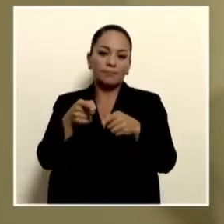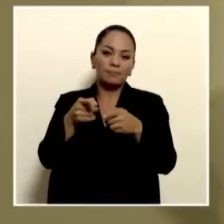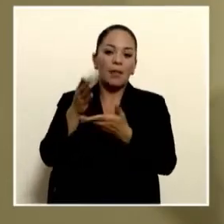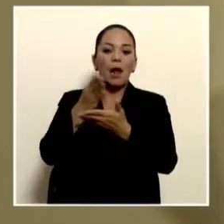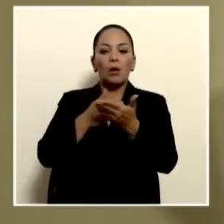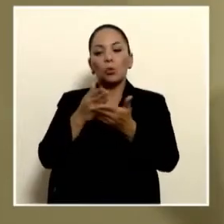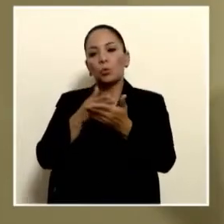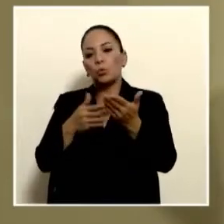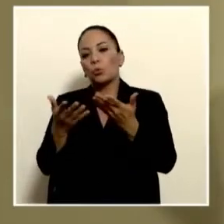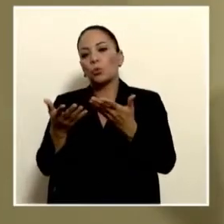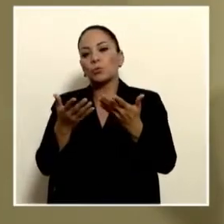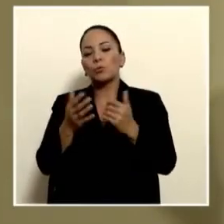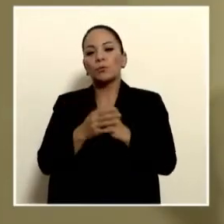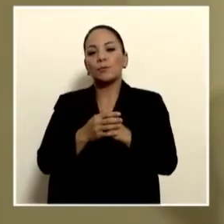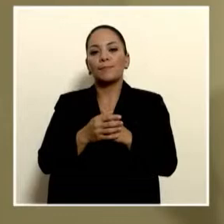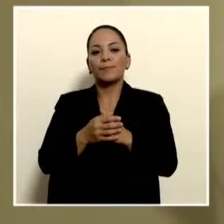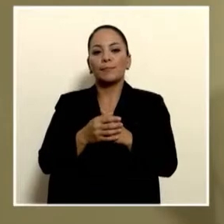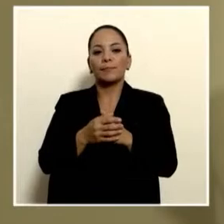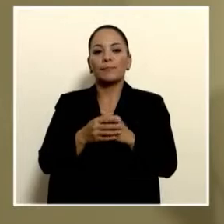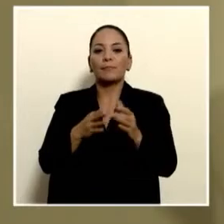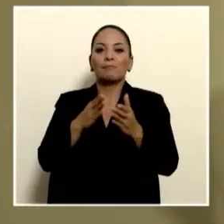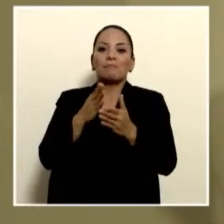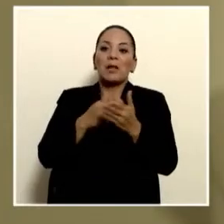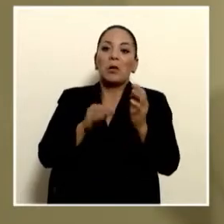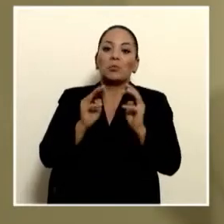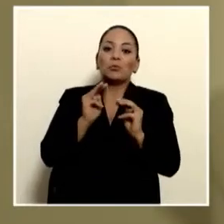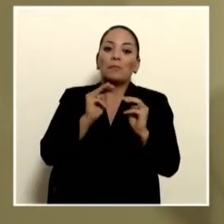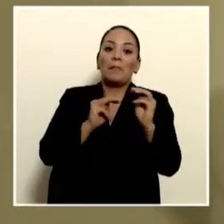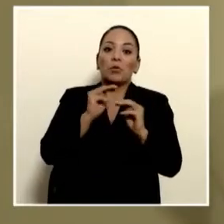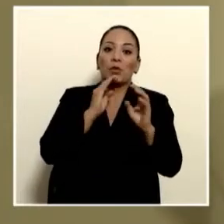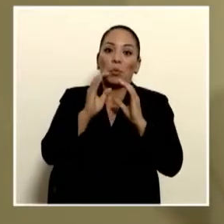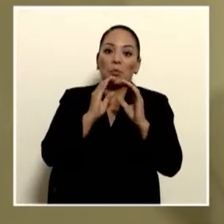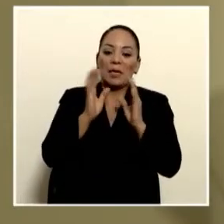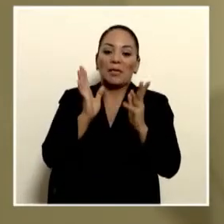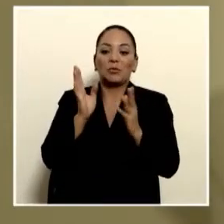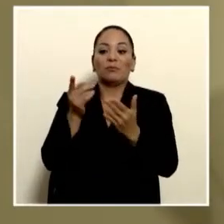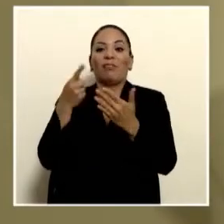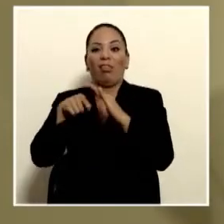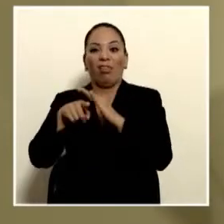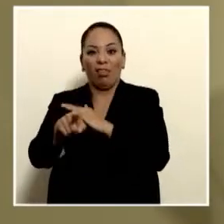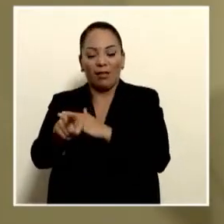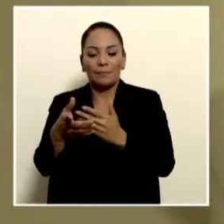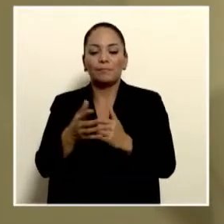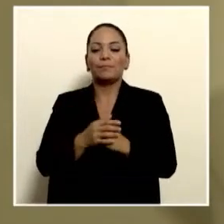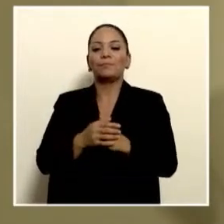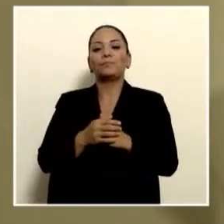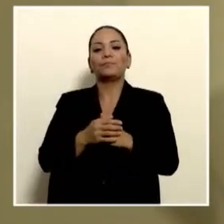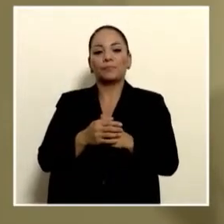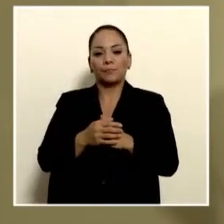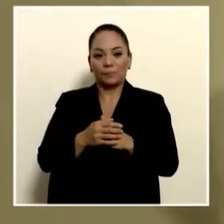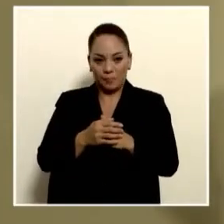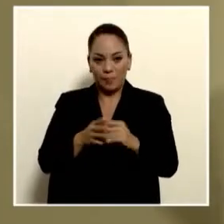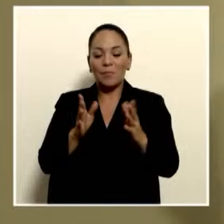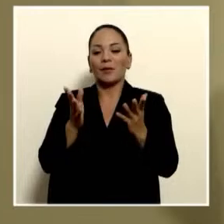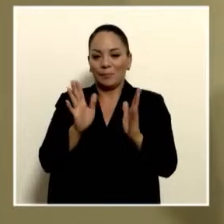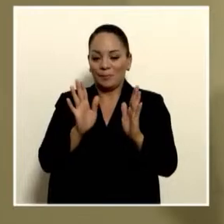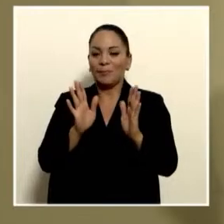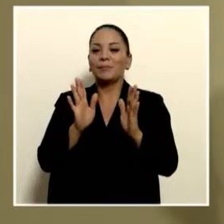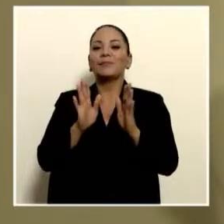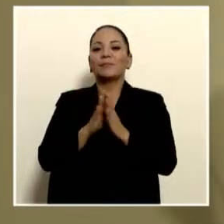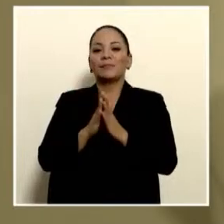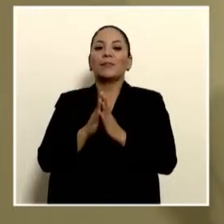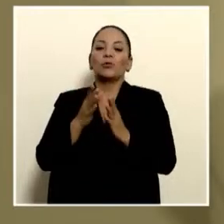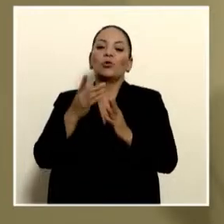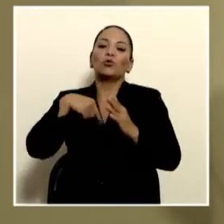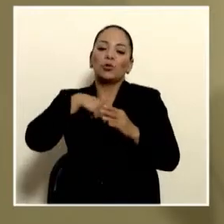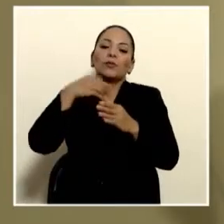algunos medios que parecieran tener amigos en todas partes, había solicitado, bueno, y después cuando hicimos pública el acta,